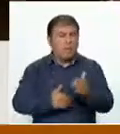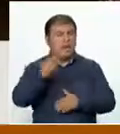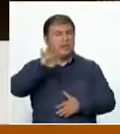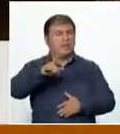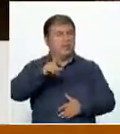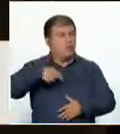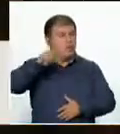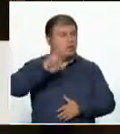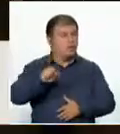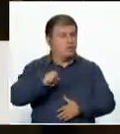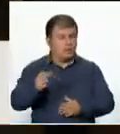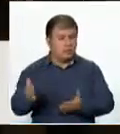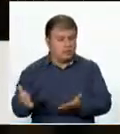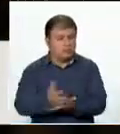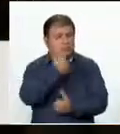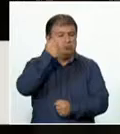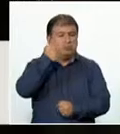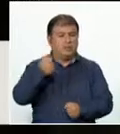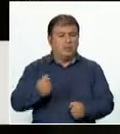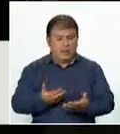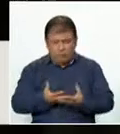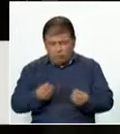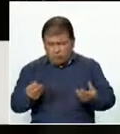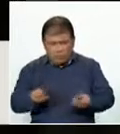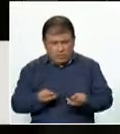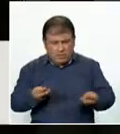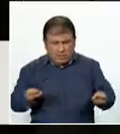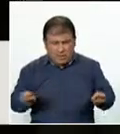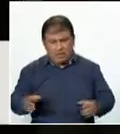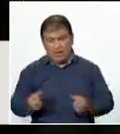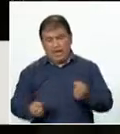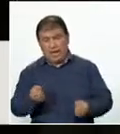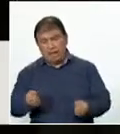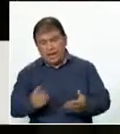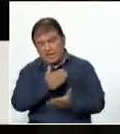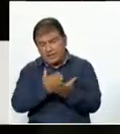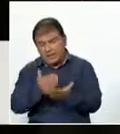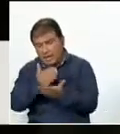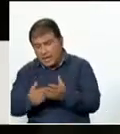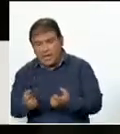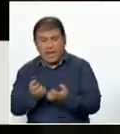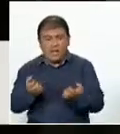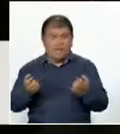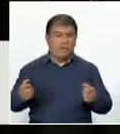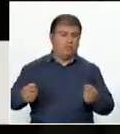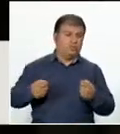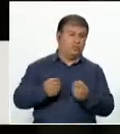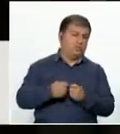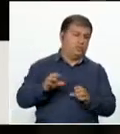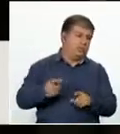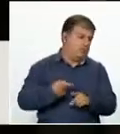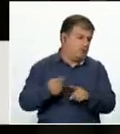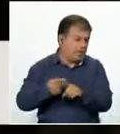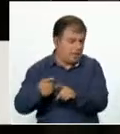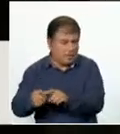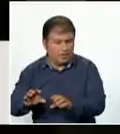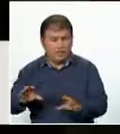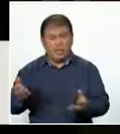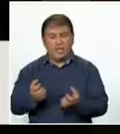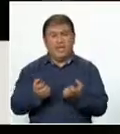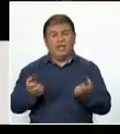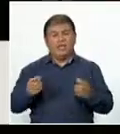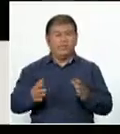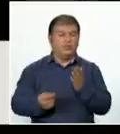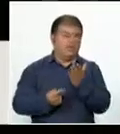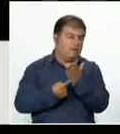en ganancias. Pero hay gran cantidad de mercadería entre autopartes, equipos electrónicos, equipos de